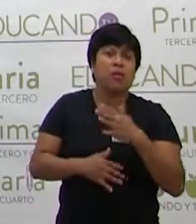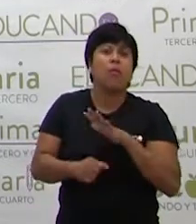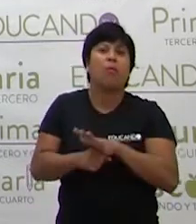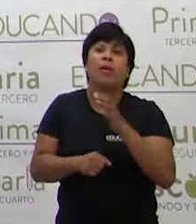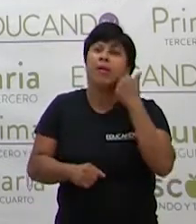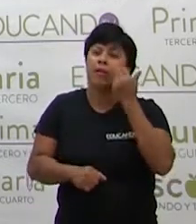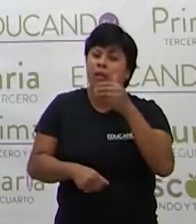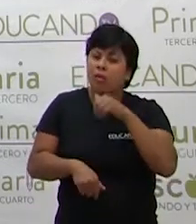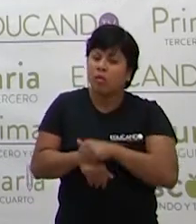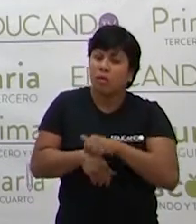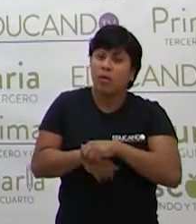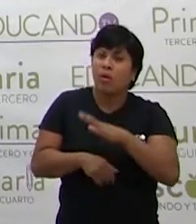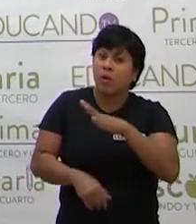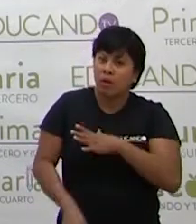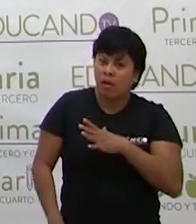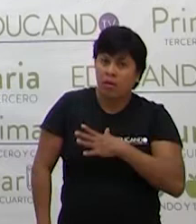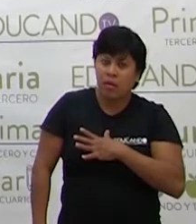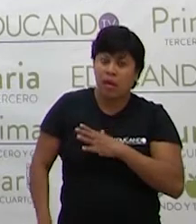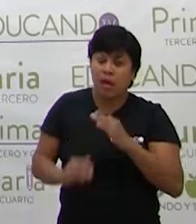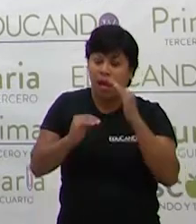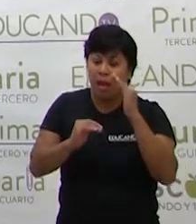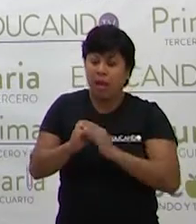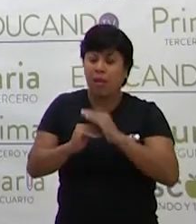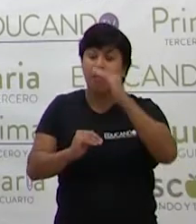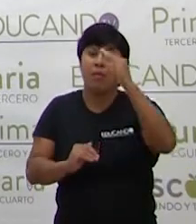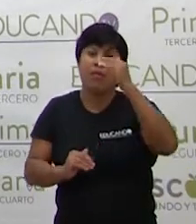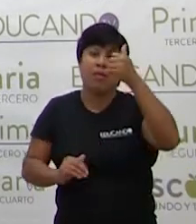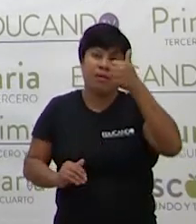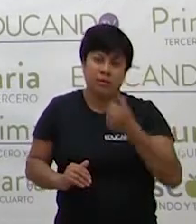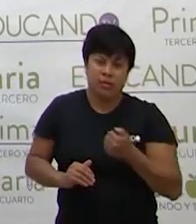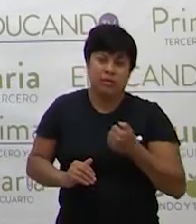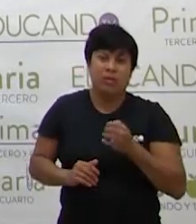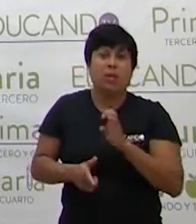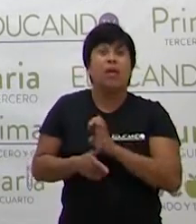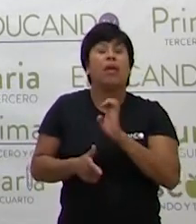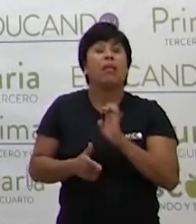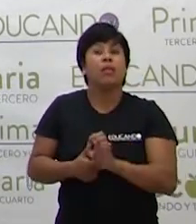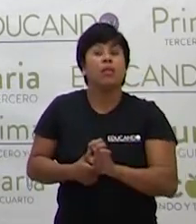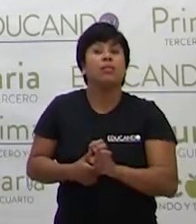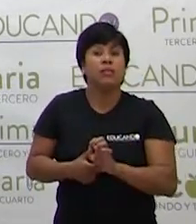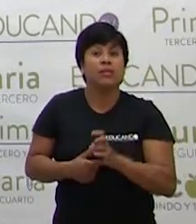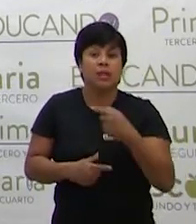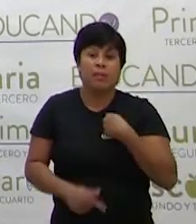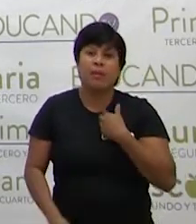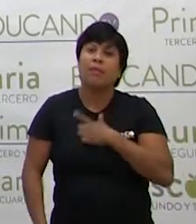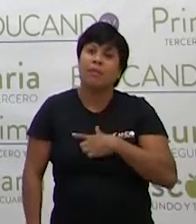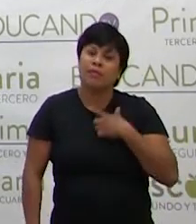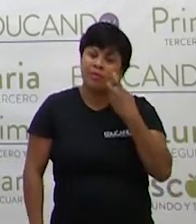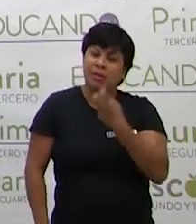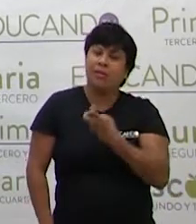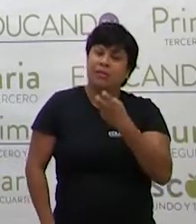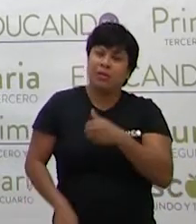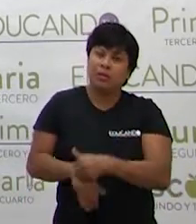cualquier número que esté arriba del 6. Entonces, a mí me gusta este,